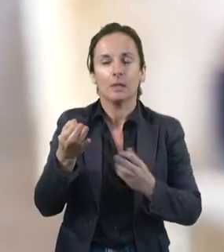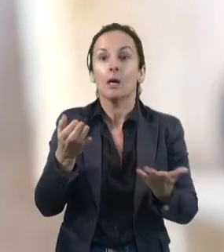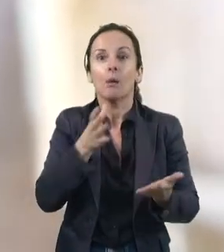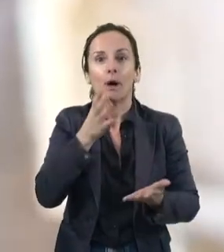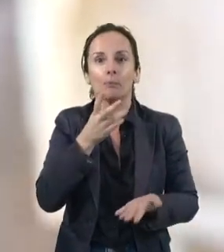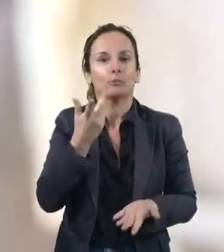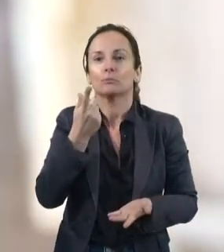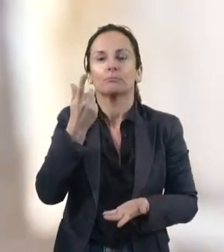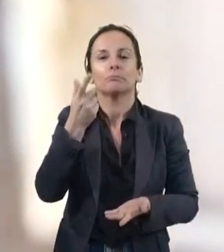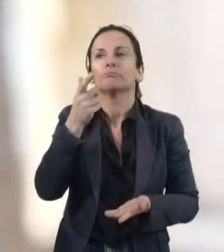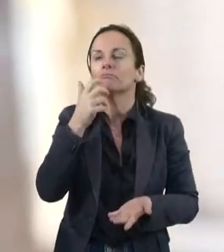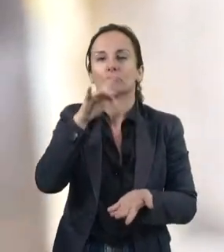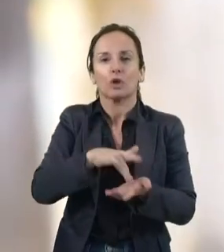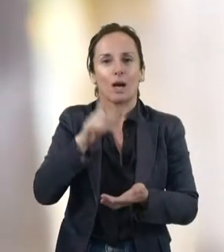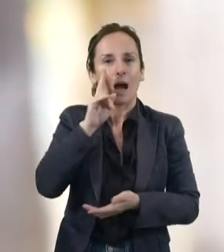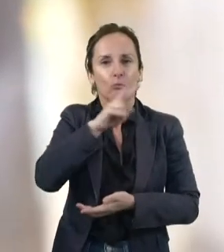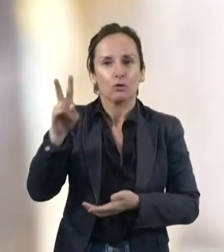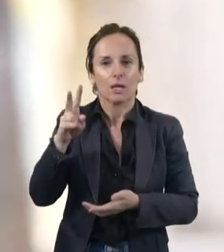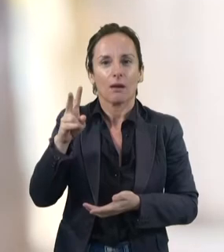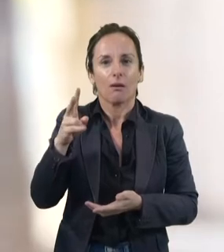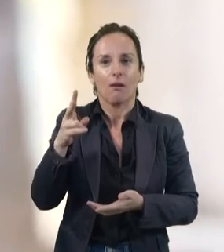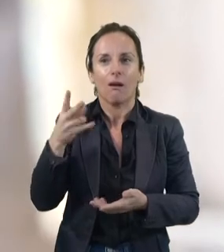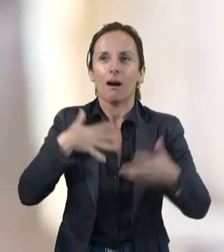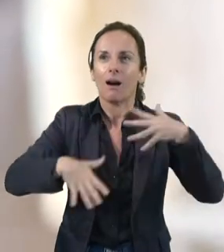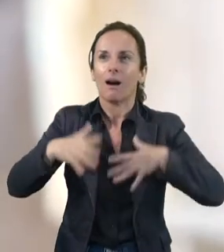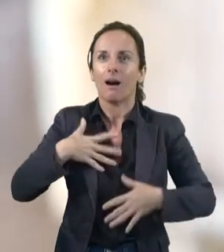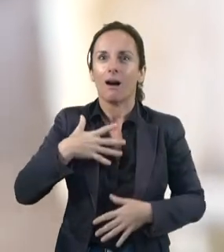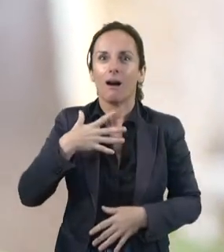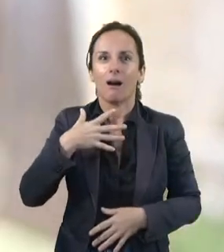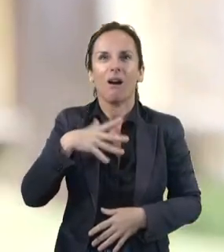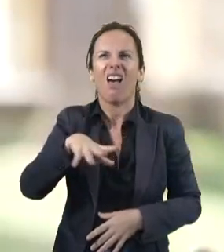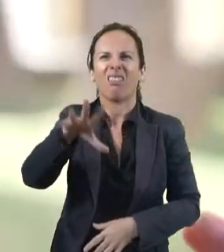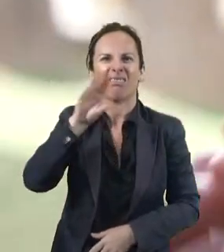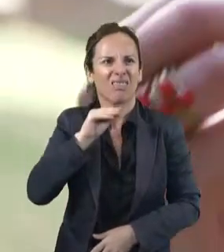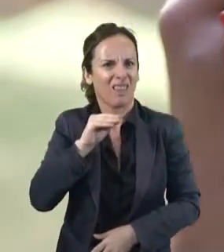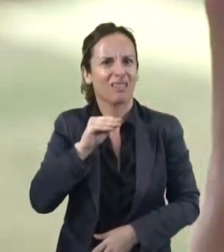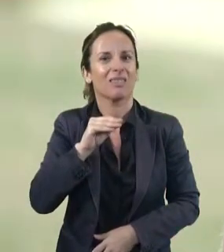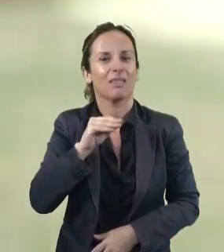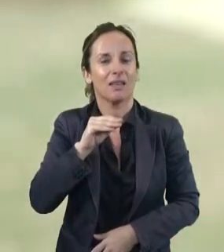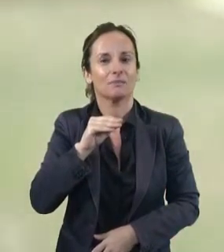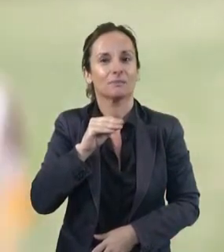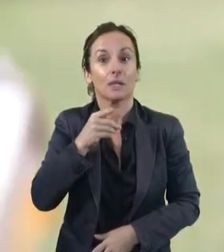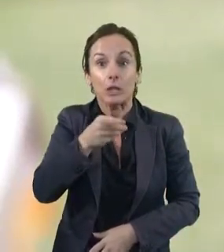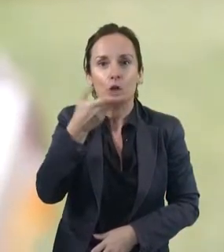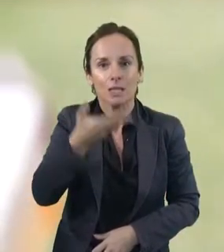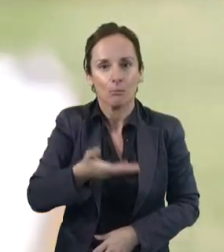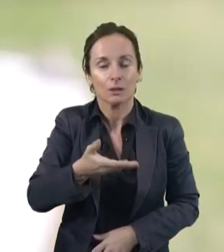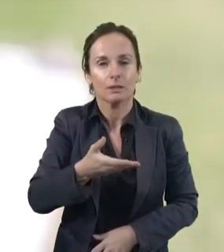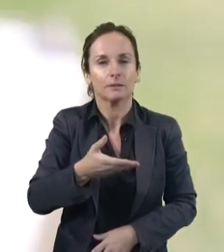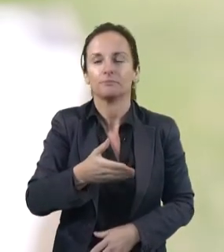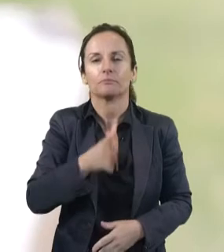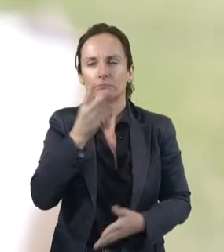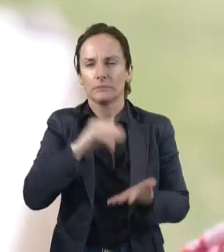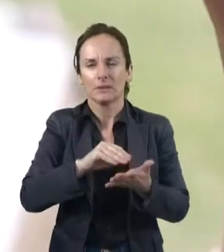visita un museo o un centro de visitantes. Y esto es así para mí porque muchas veces